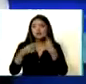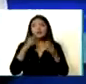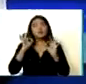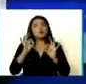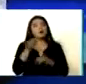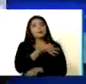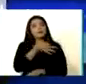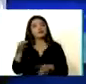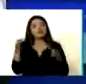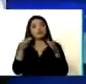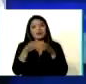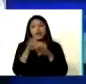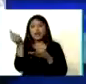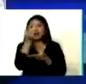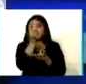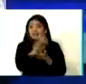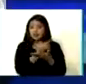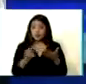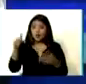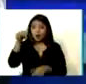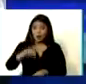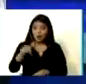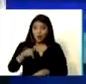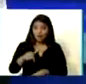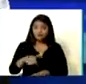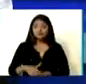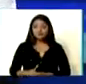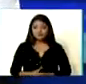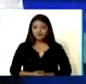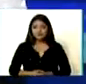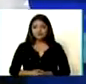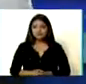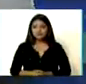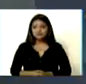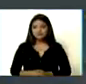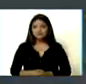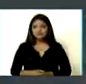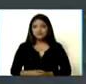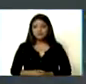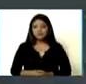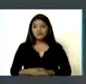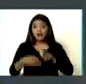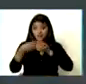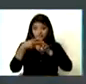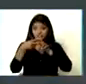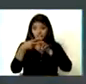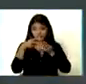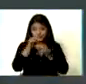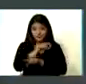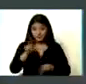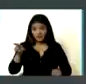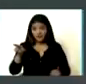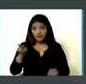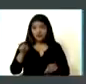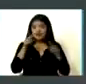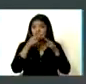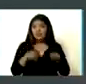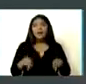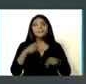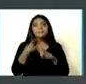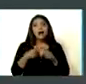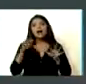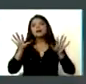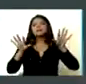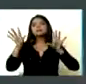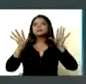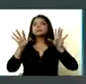equipo de producción en la caricatura que le vamos a presentar de Eten, con su viñeta que dice Obama deroga el decreto ya, y además esas manos del pueblo